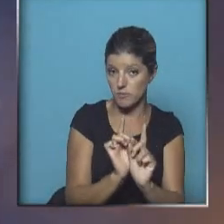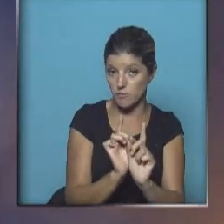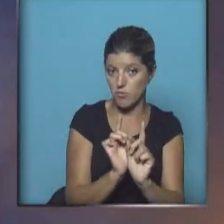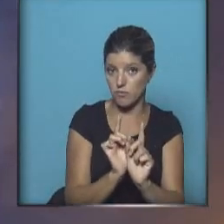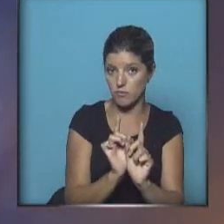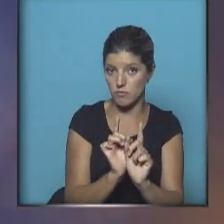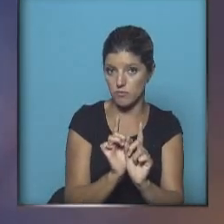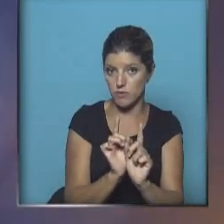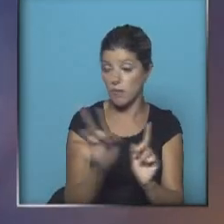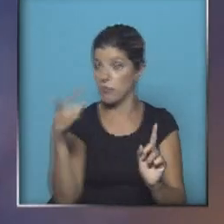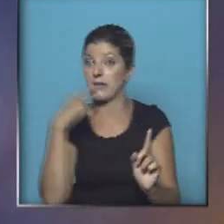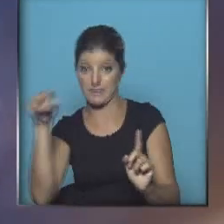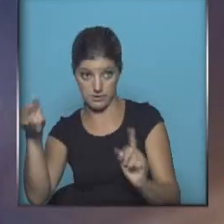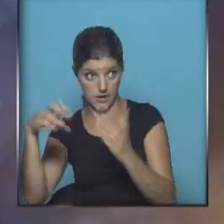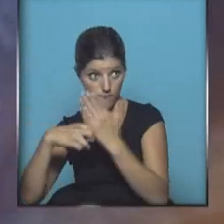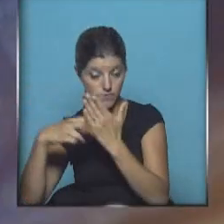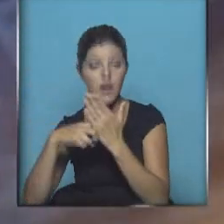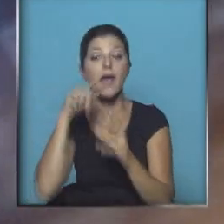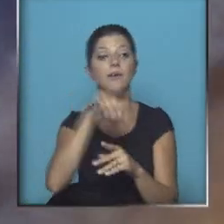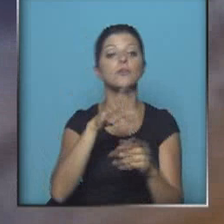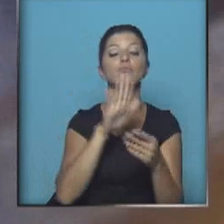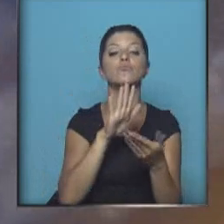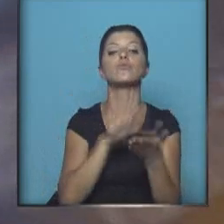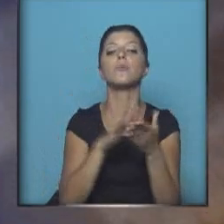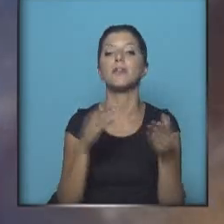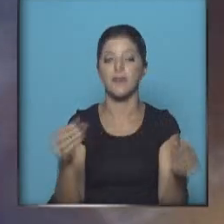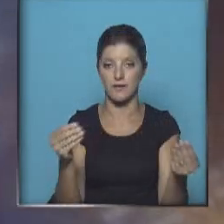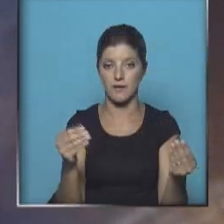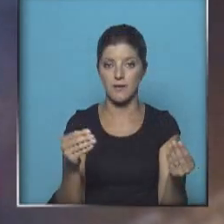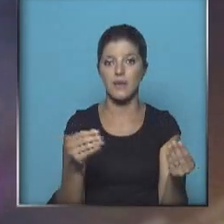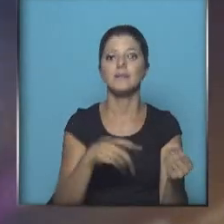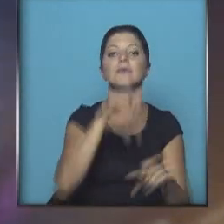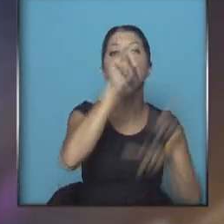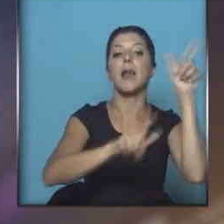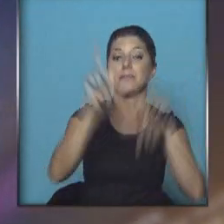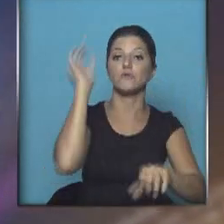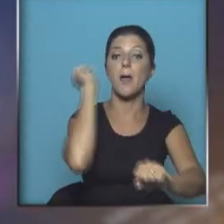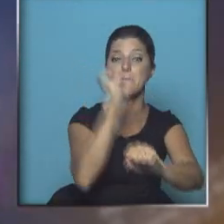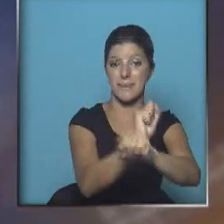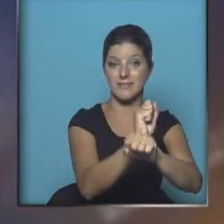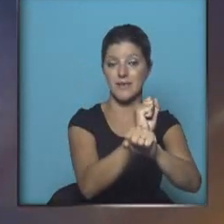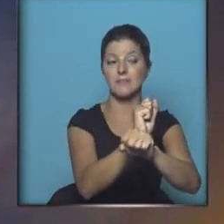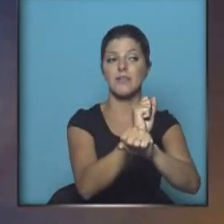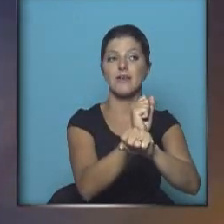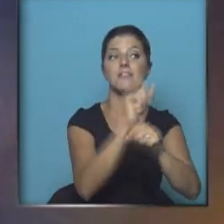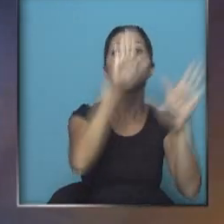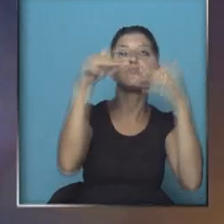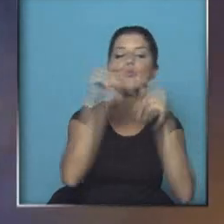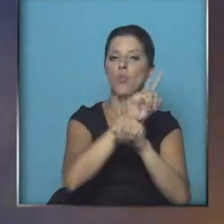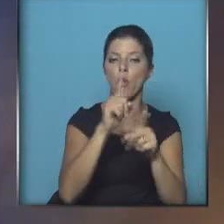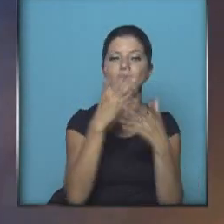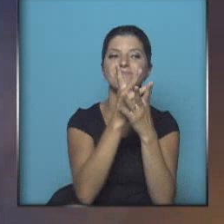según la afirmación del fiscal, en el levantamiento de las órdenes de captura internacionales. Y